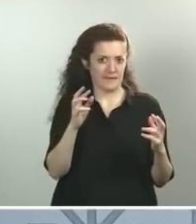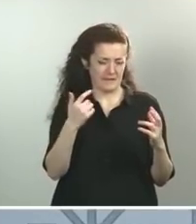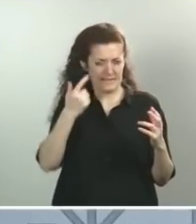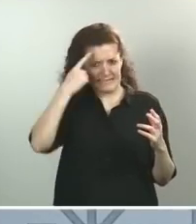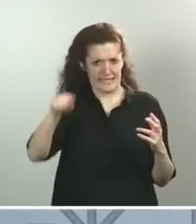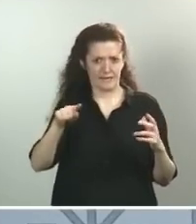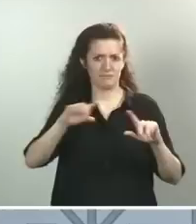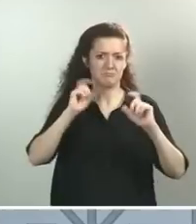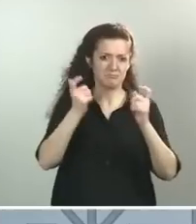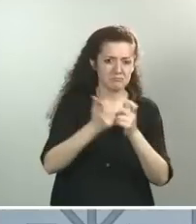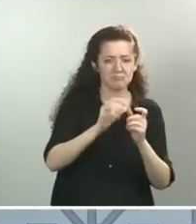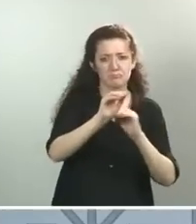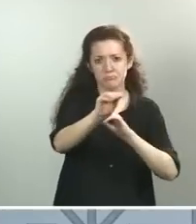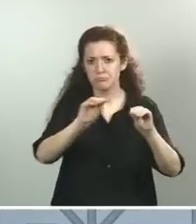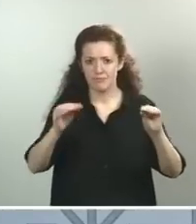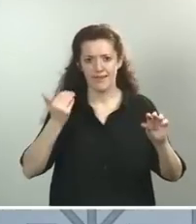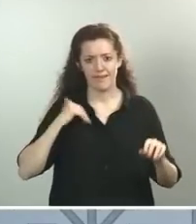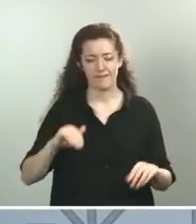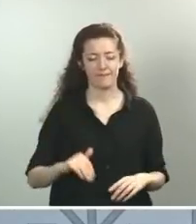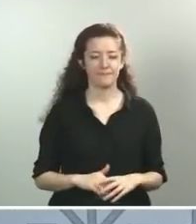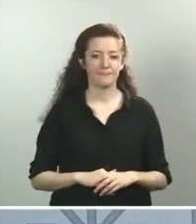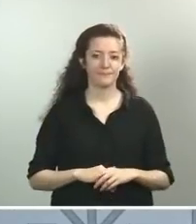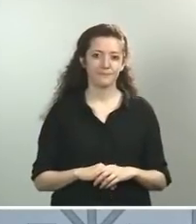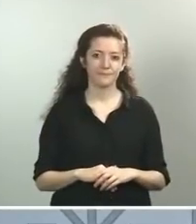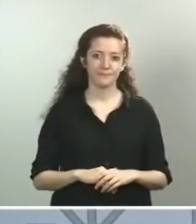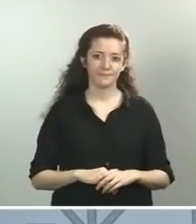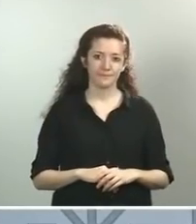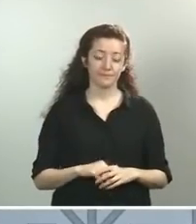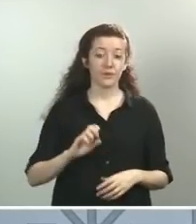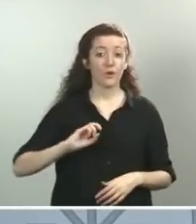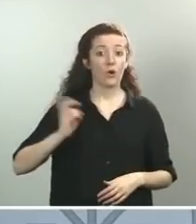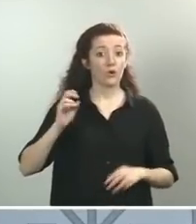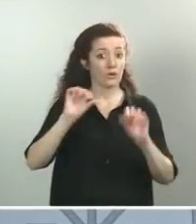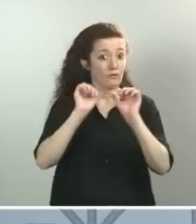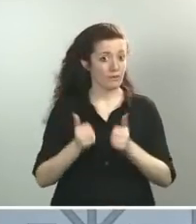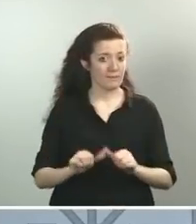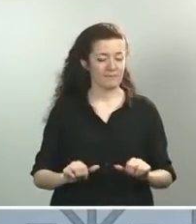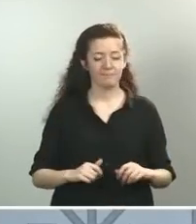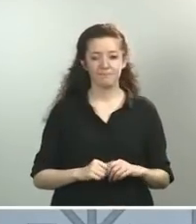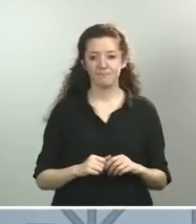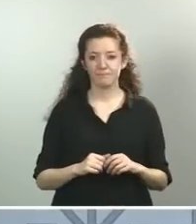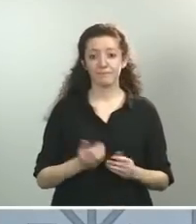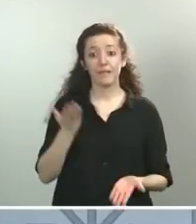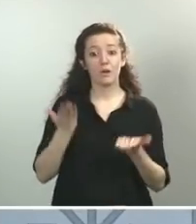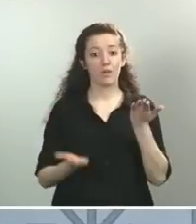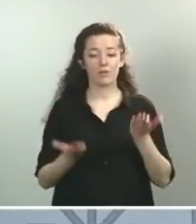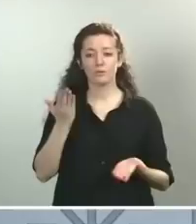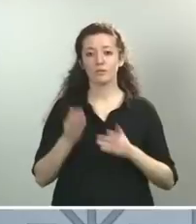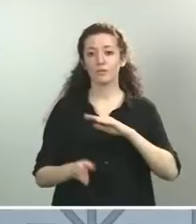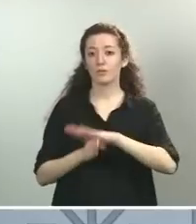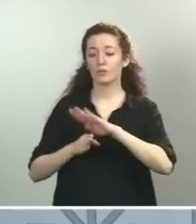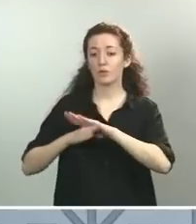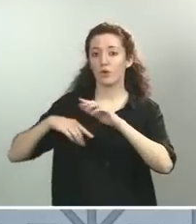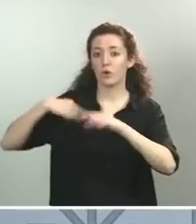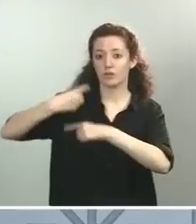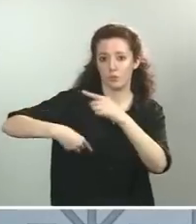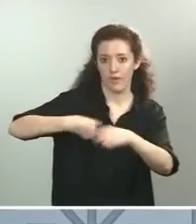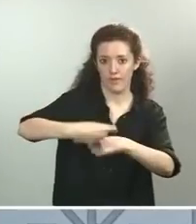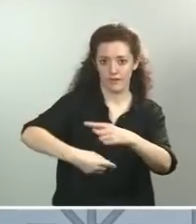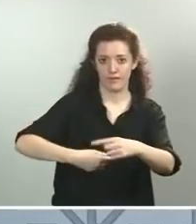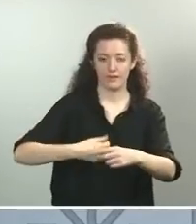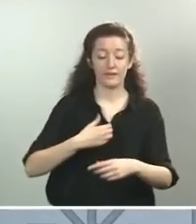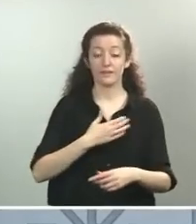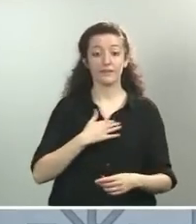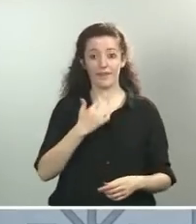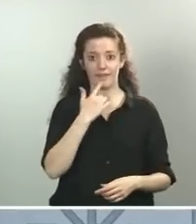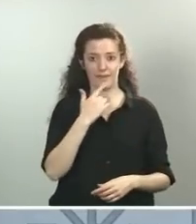Segundo, tamén pode realizarse a evaluación continuada, é dicir, evaluación que tenga en cuenta o que ha pasado